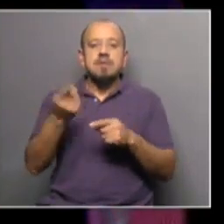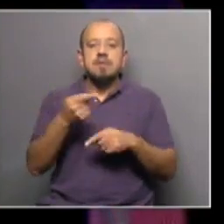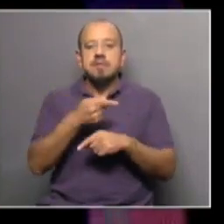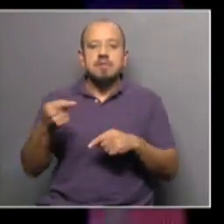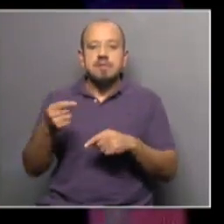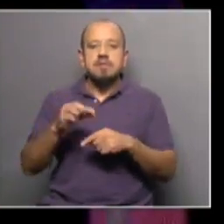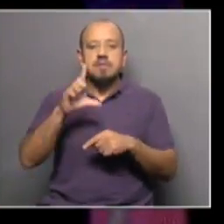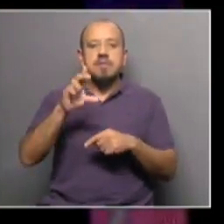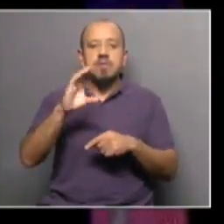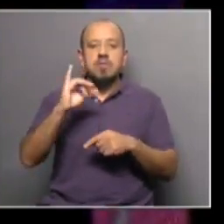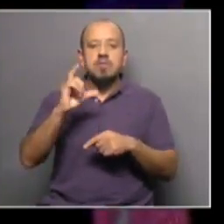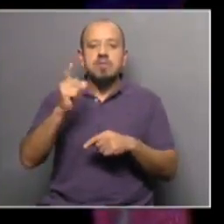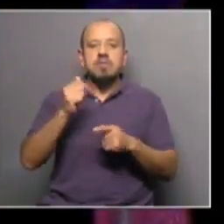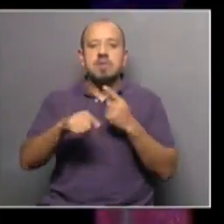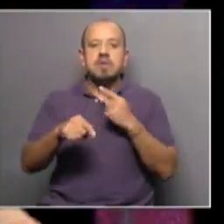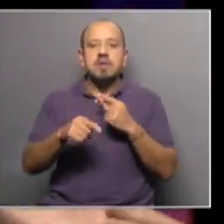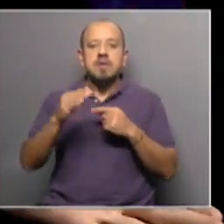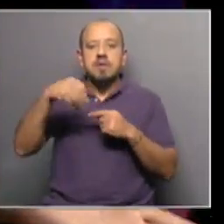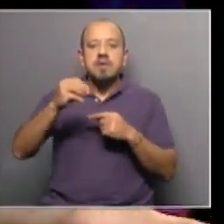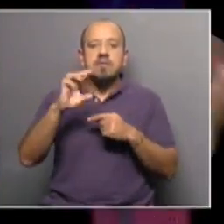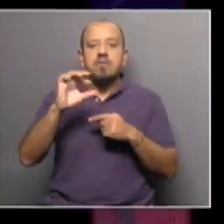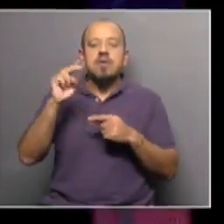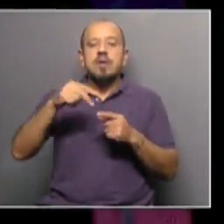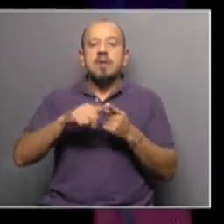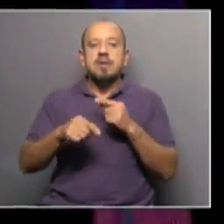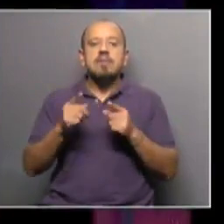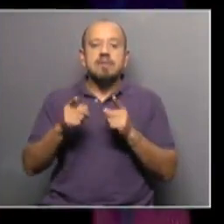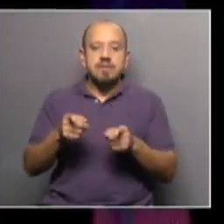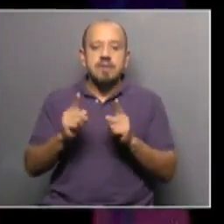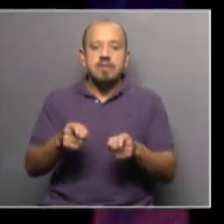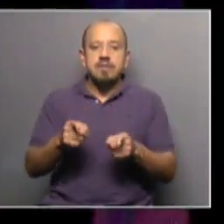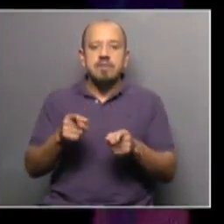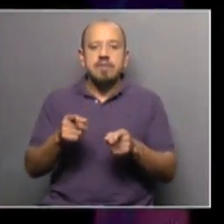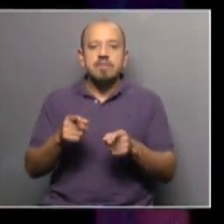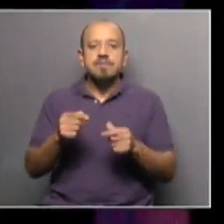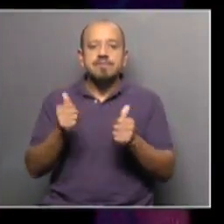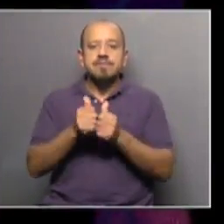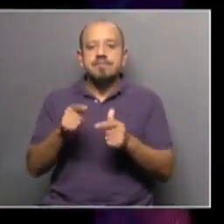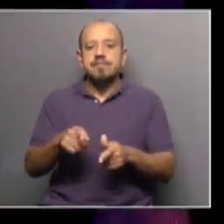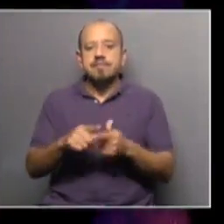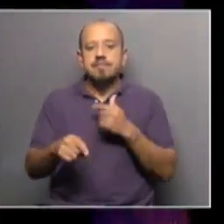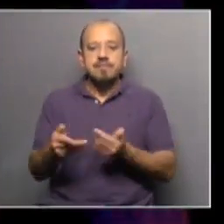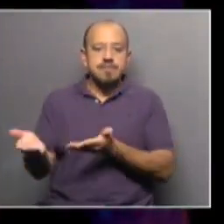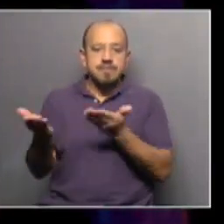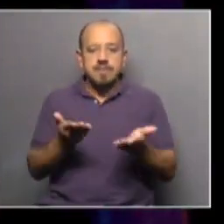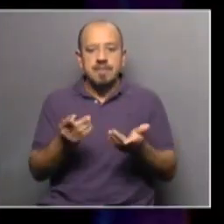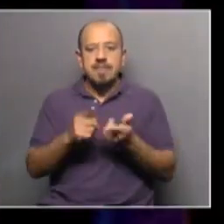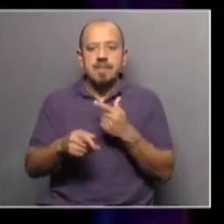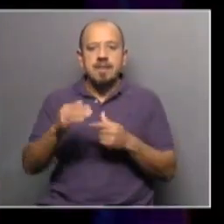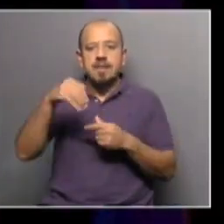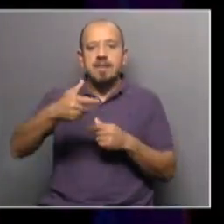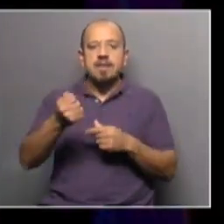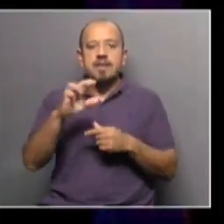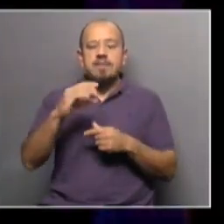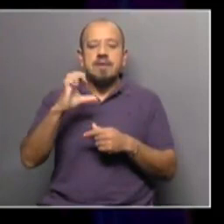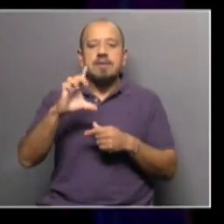a Lucila Rada. Como Morena y El Tempo se fueron de licencia, van a estar ellos con nosotros. Así que les voy a dar la bienvenida a Marcelo en un ratito,